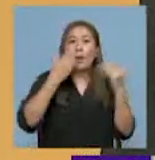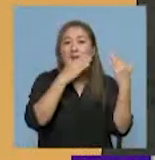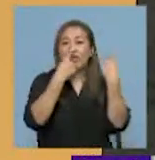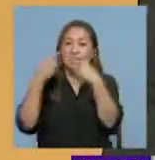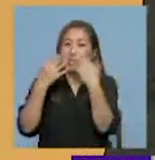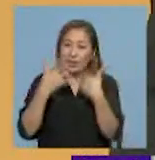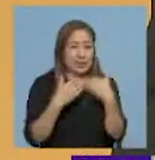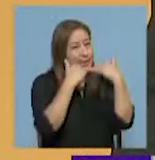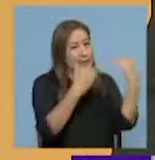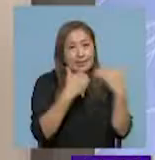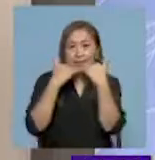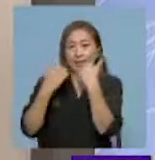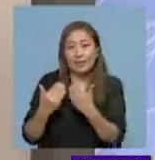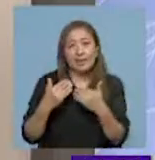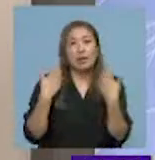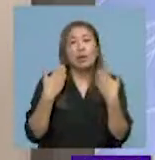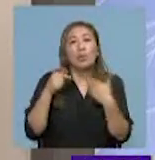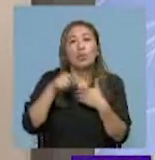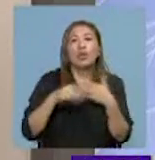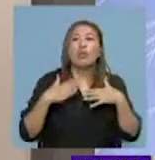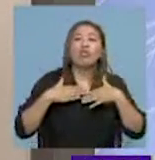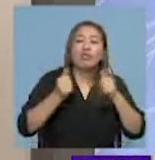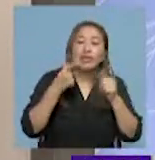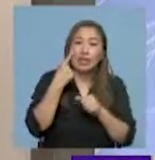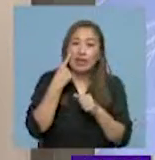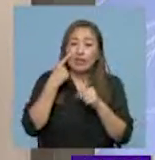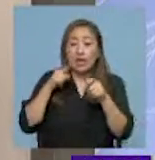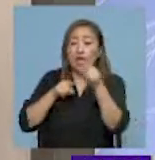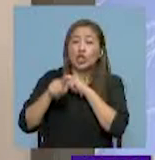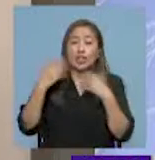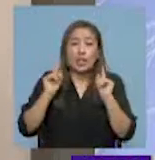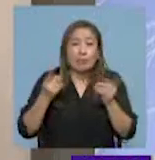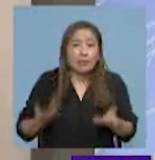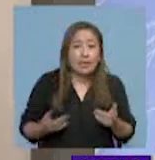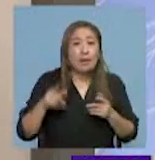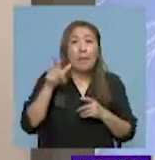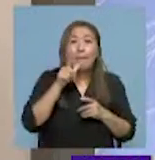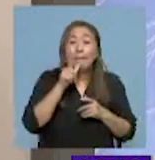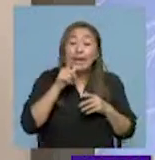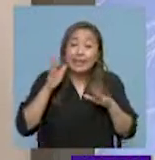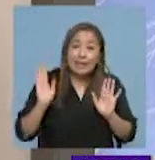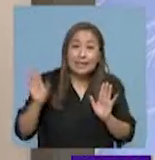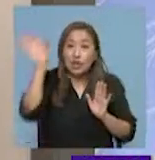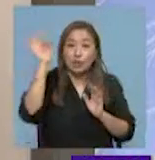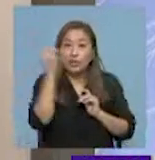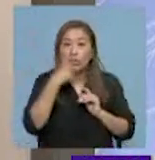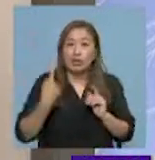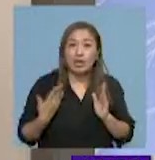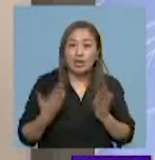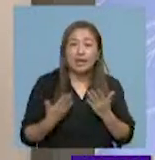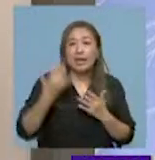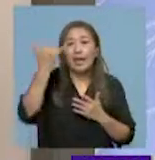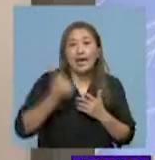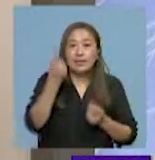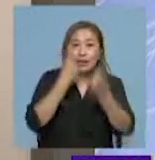muchísimas gracias gracias a ustedes podemos estar a favor podemos estar en contra a mí me parece que en este caso y es una apreciación personal tenemos que